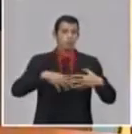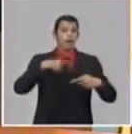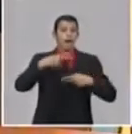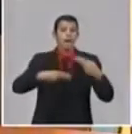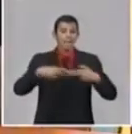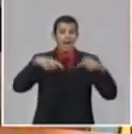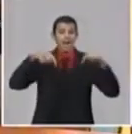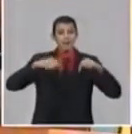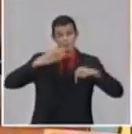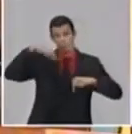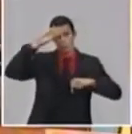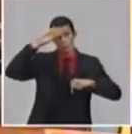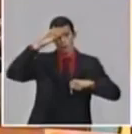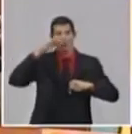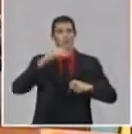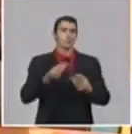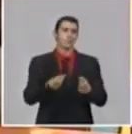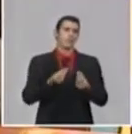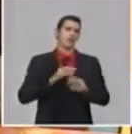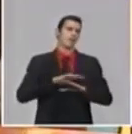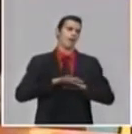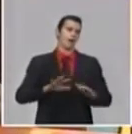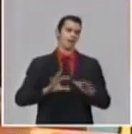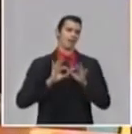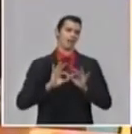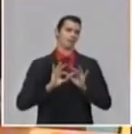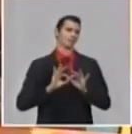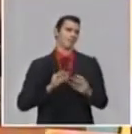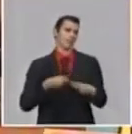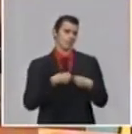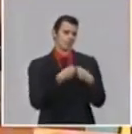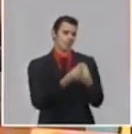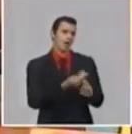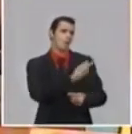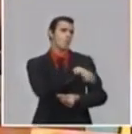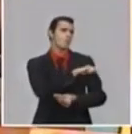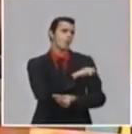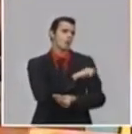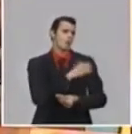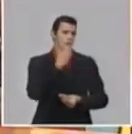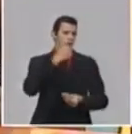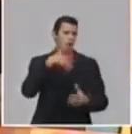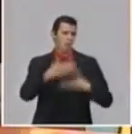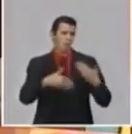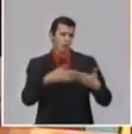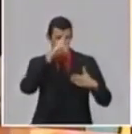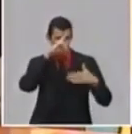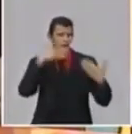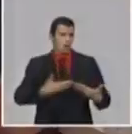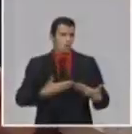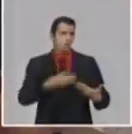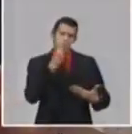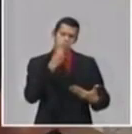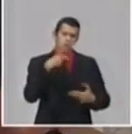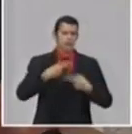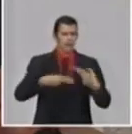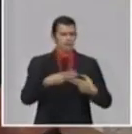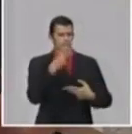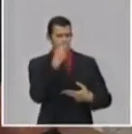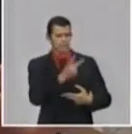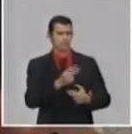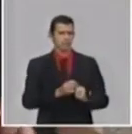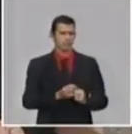materias primas, pero nos da una garantía también de, en circunstancias como esta, poder enfrentar una situación de emergencia como esta. Sin duda nos da